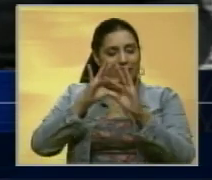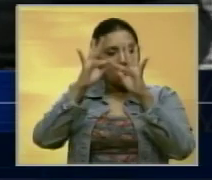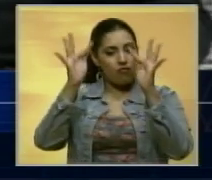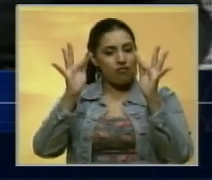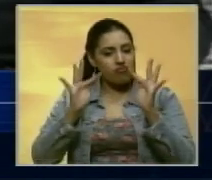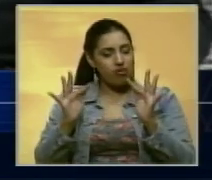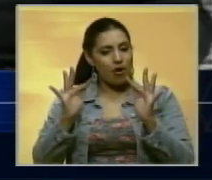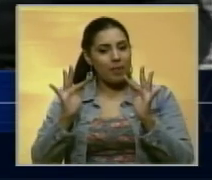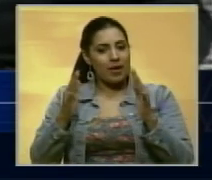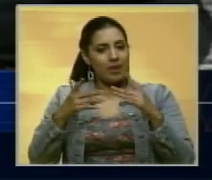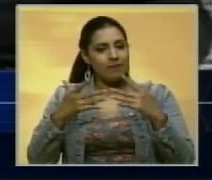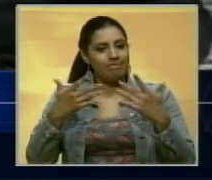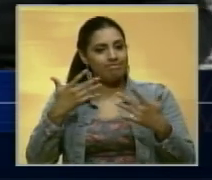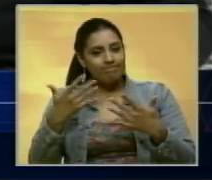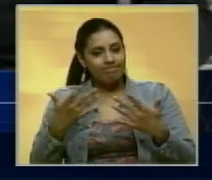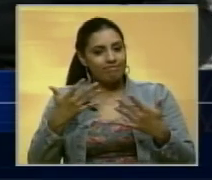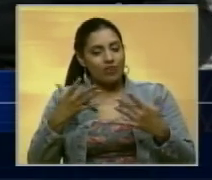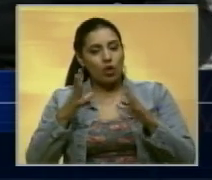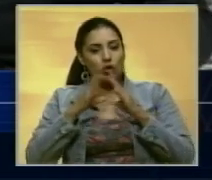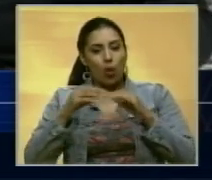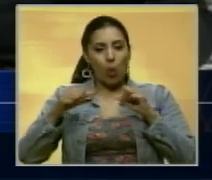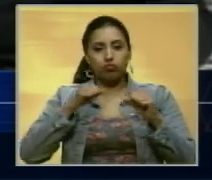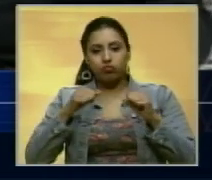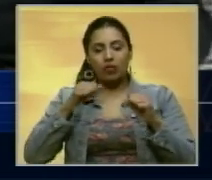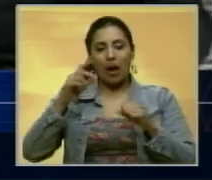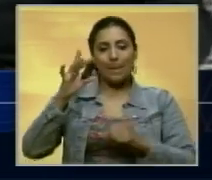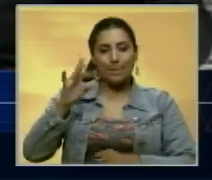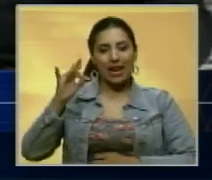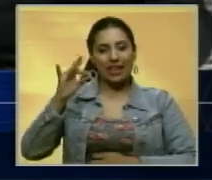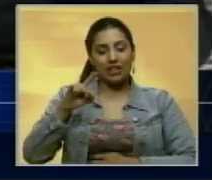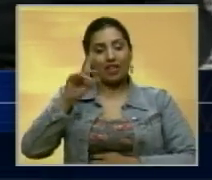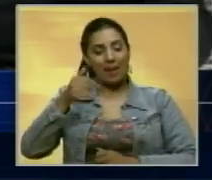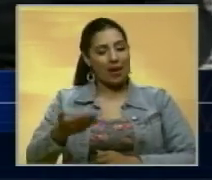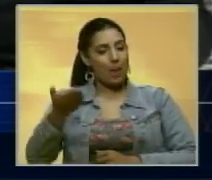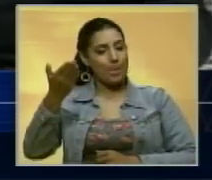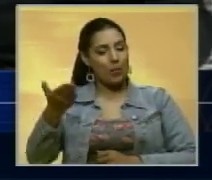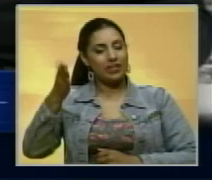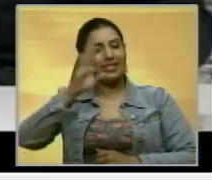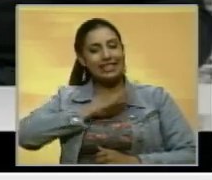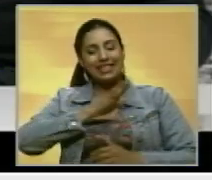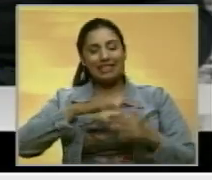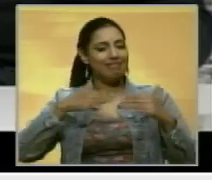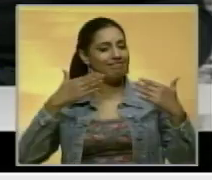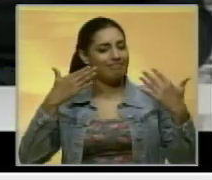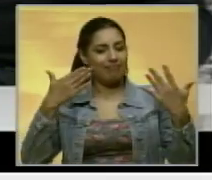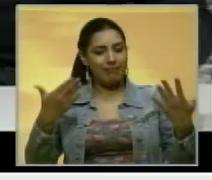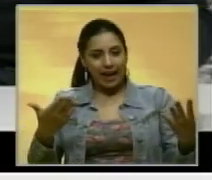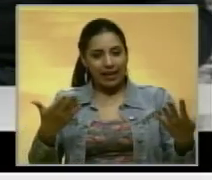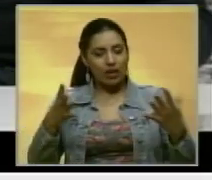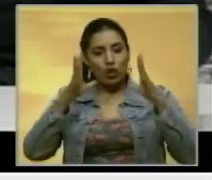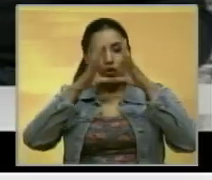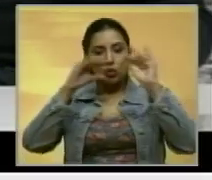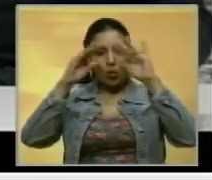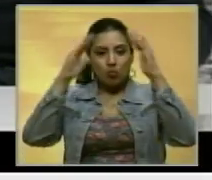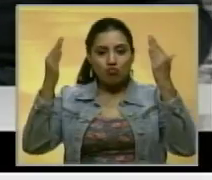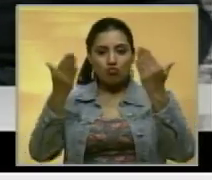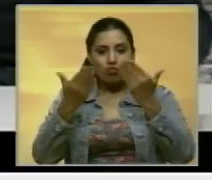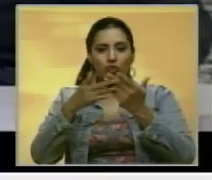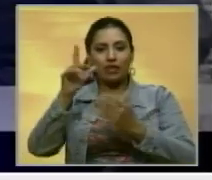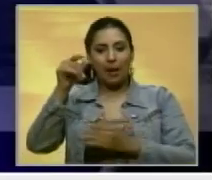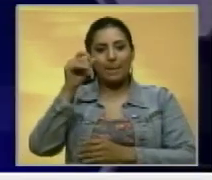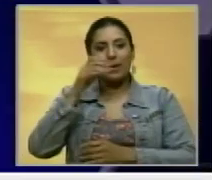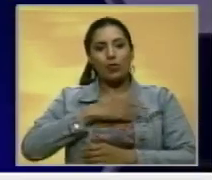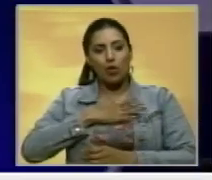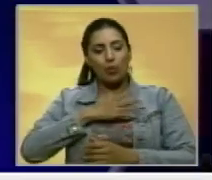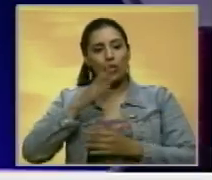formación de toda esta movida de los platinos y de la importancia que tienen para todo el mundo